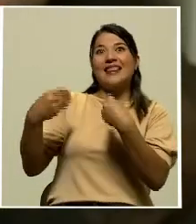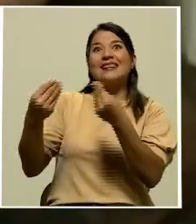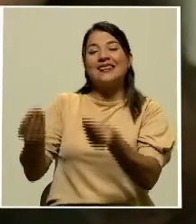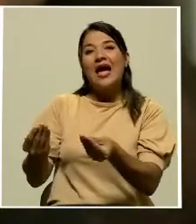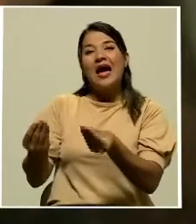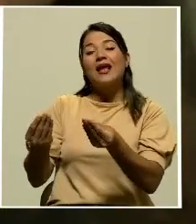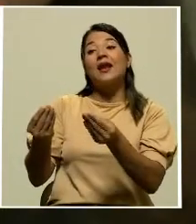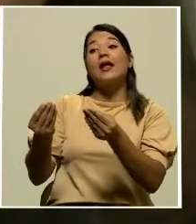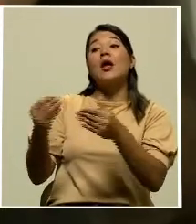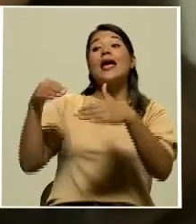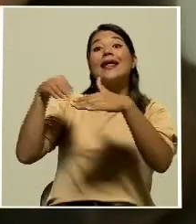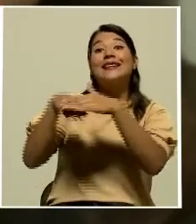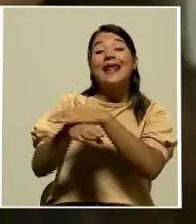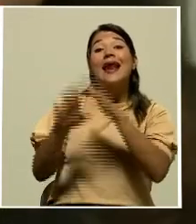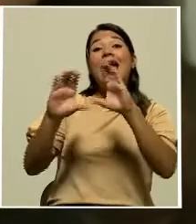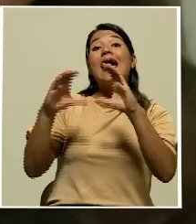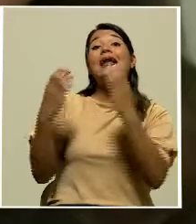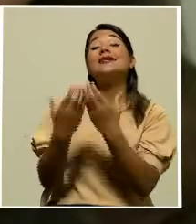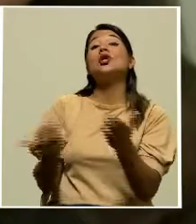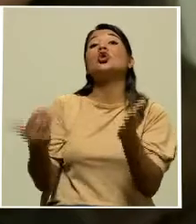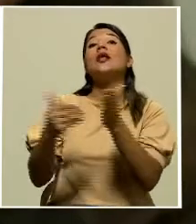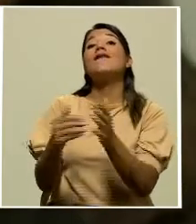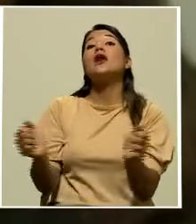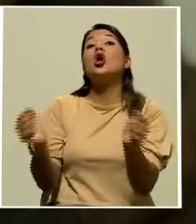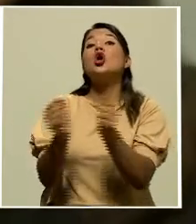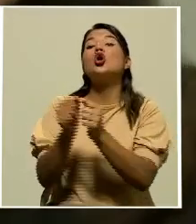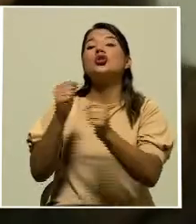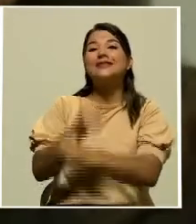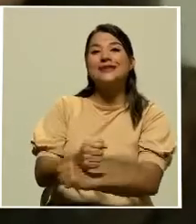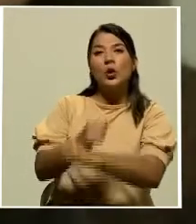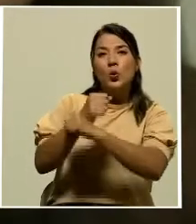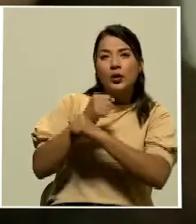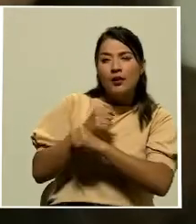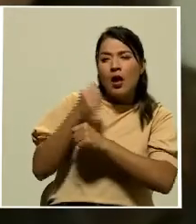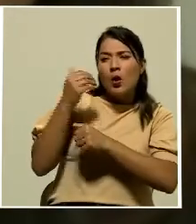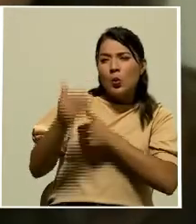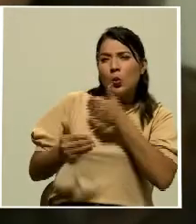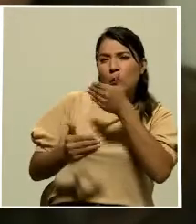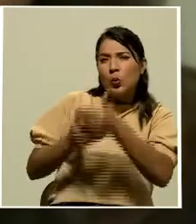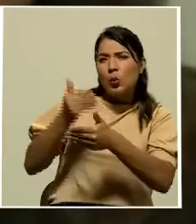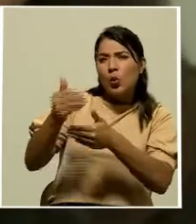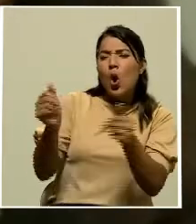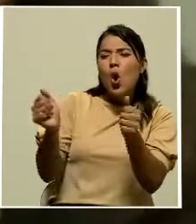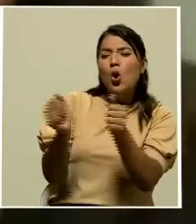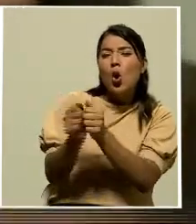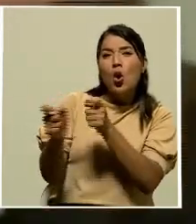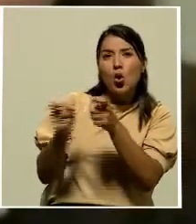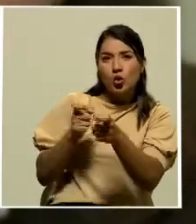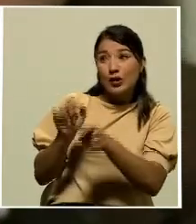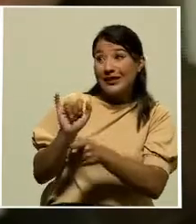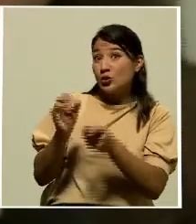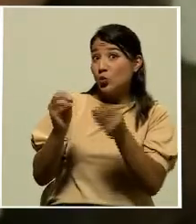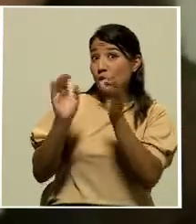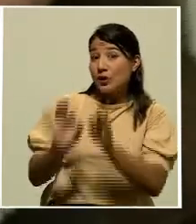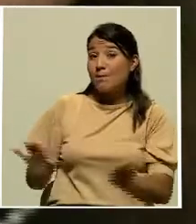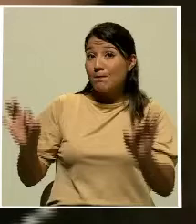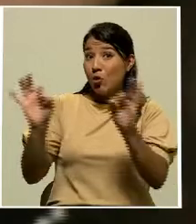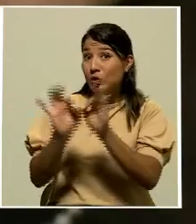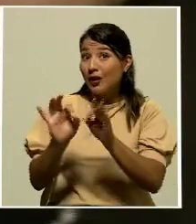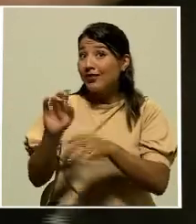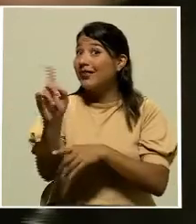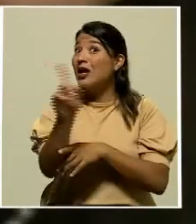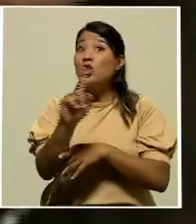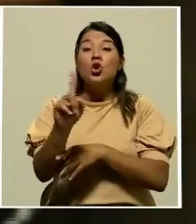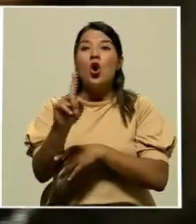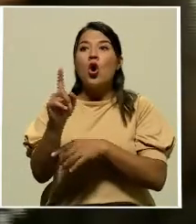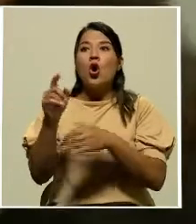retorno seguro, paulatino y monitoreado. Esto es importante. No es un retorno de un día para la